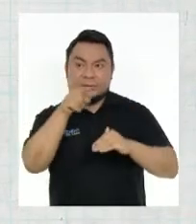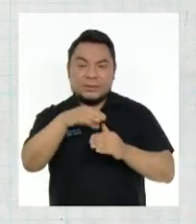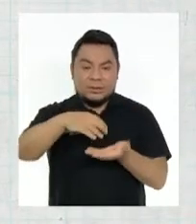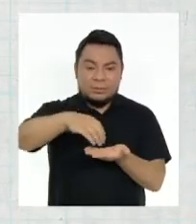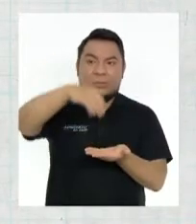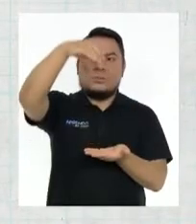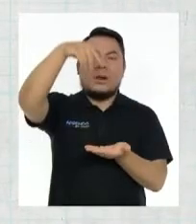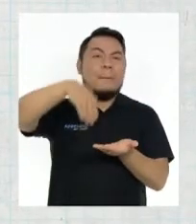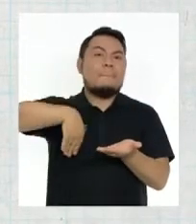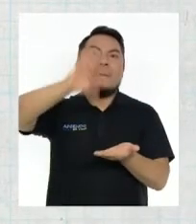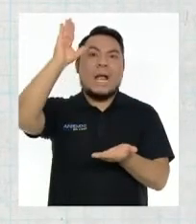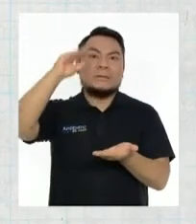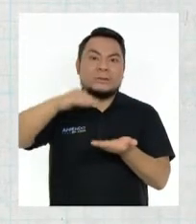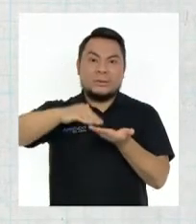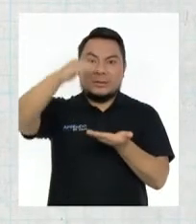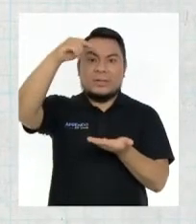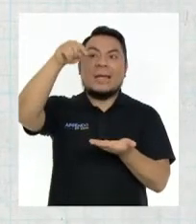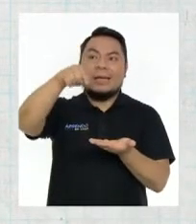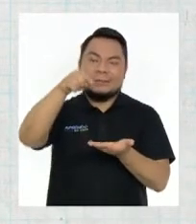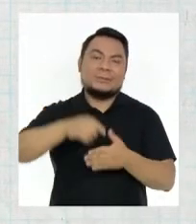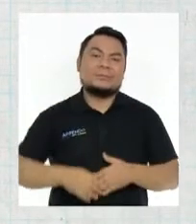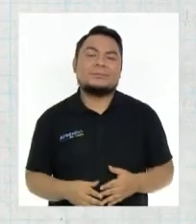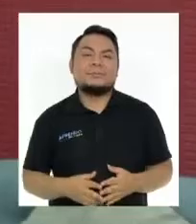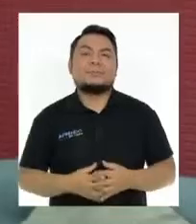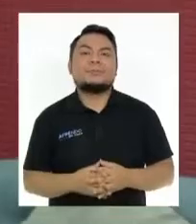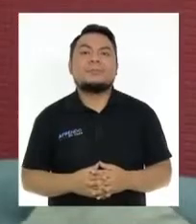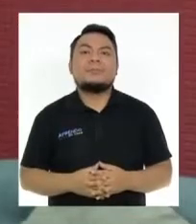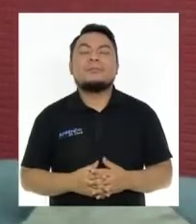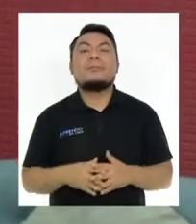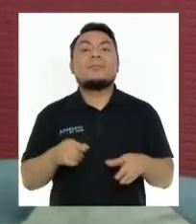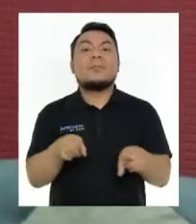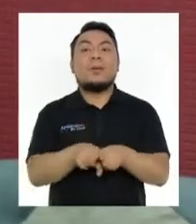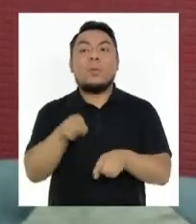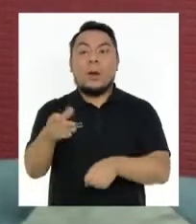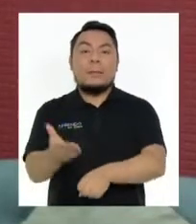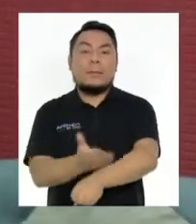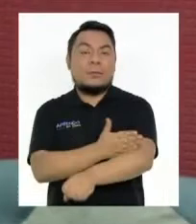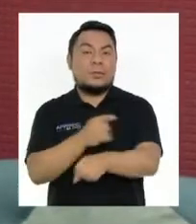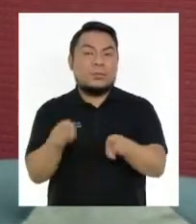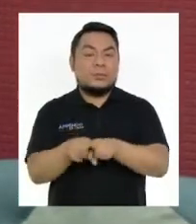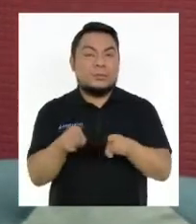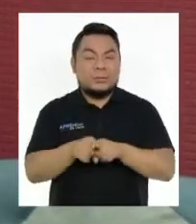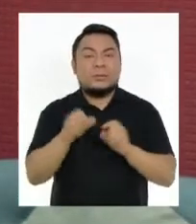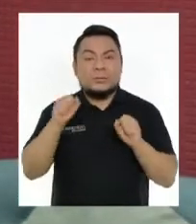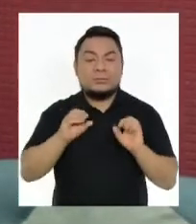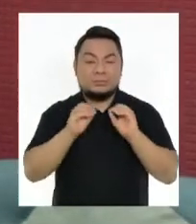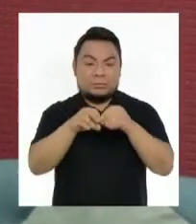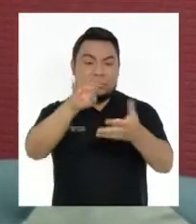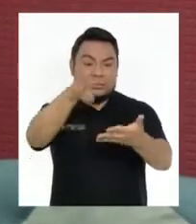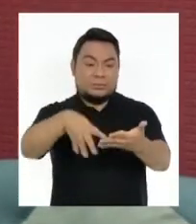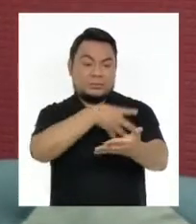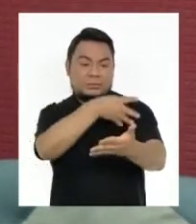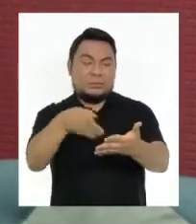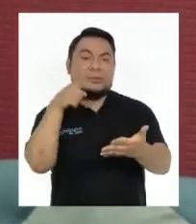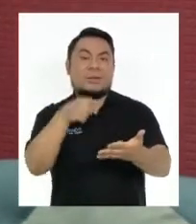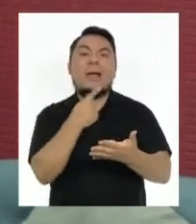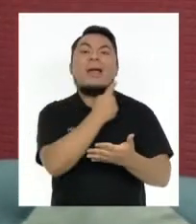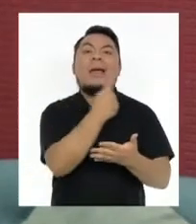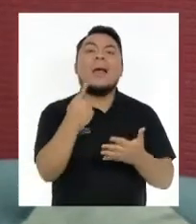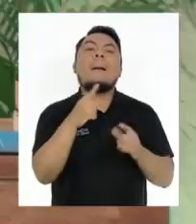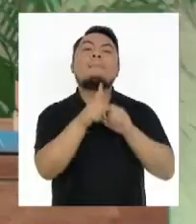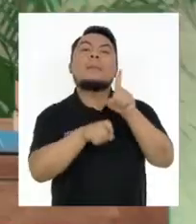barra de mayor altura. Y siguiendo el mismo proceso, logramos tablas y gráficos relativos a cada